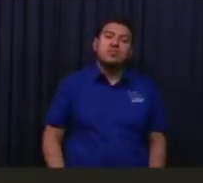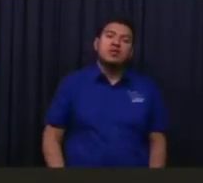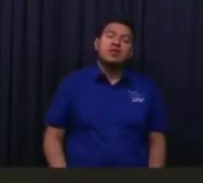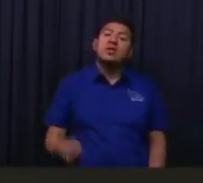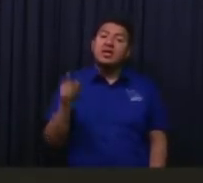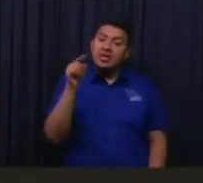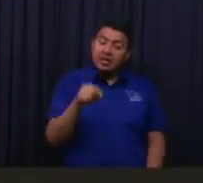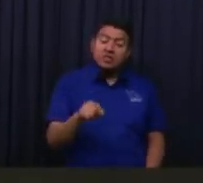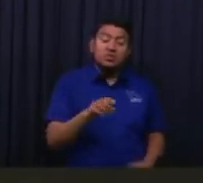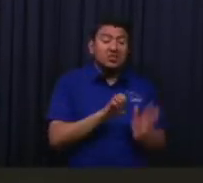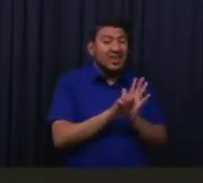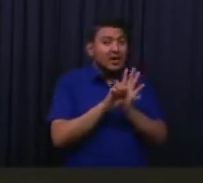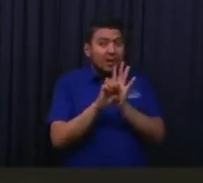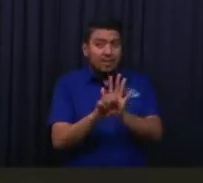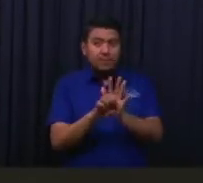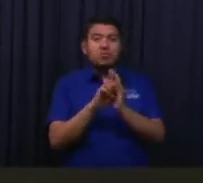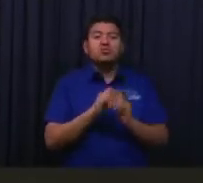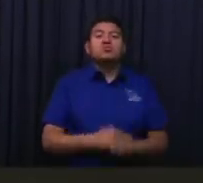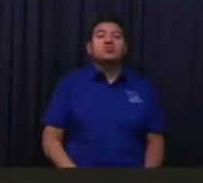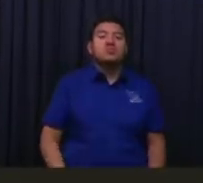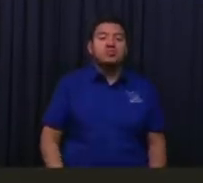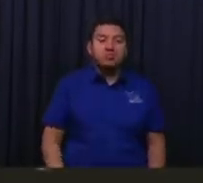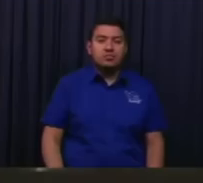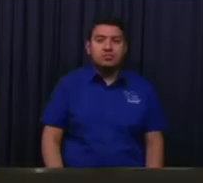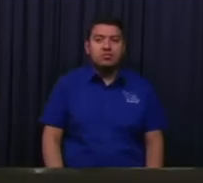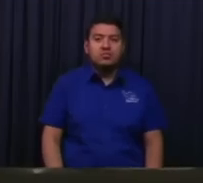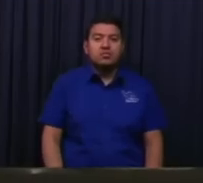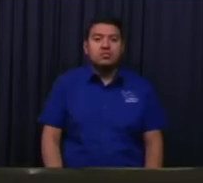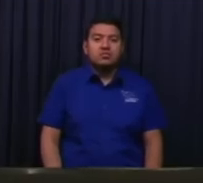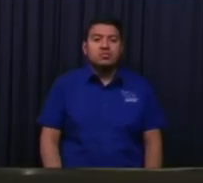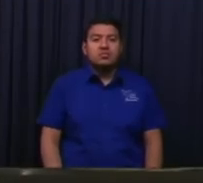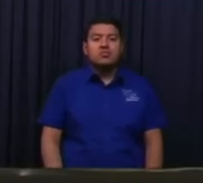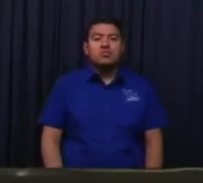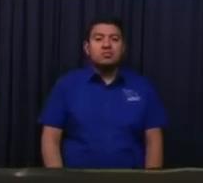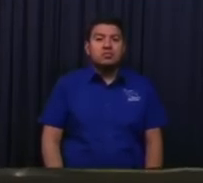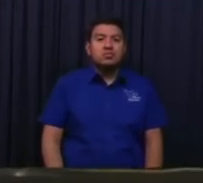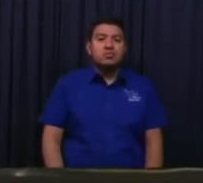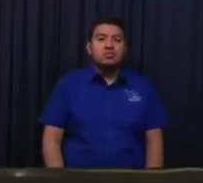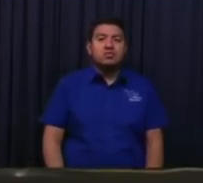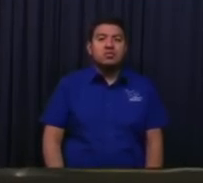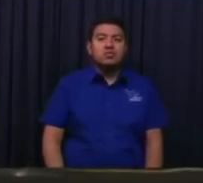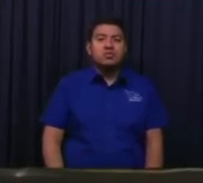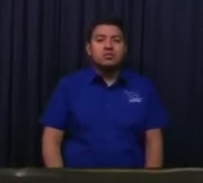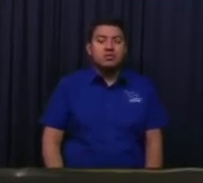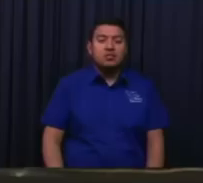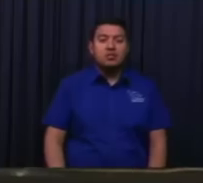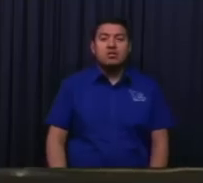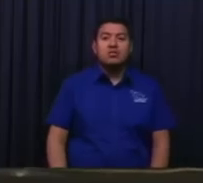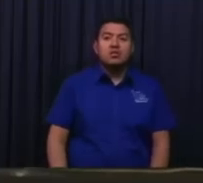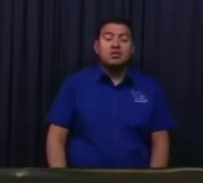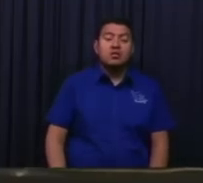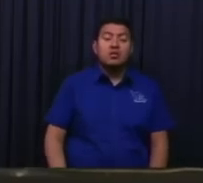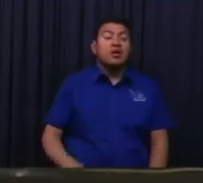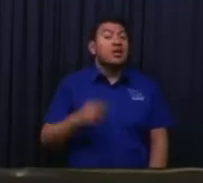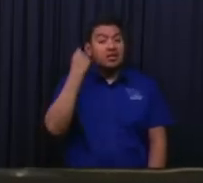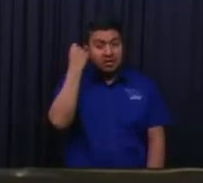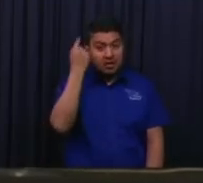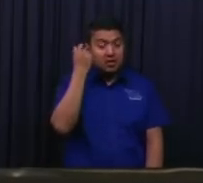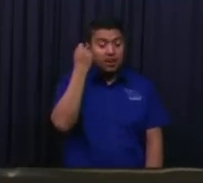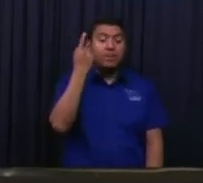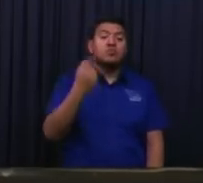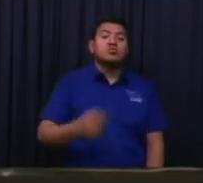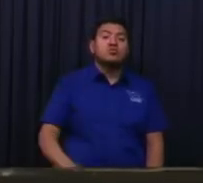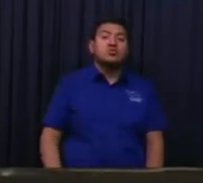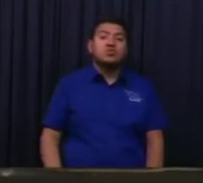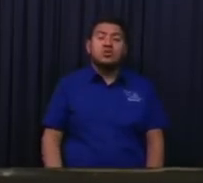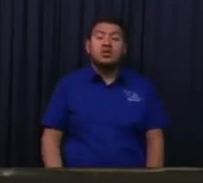estado poniendo, de ama de casa, al amo y todo, creo que esto nos da a nosotros,